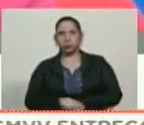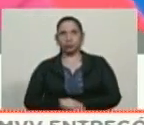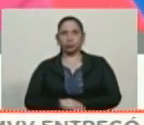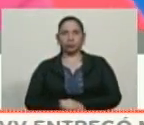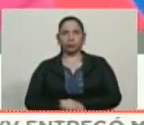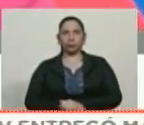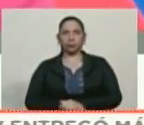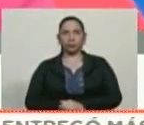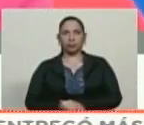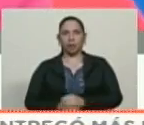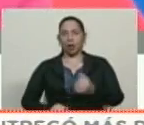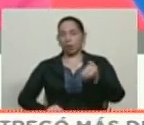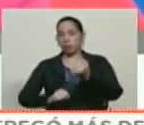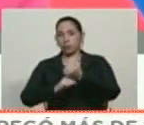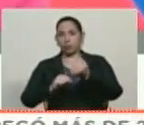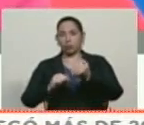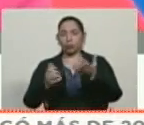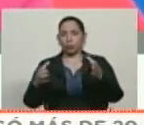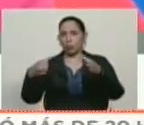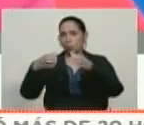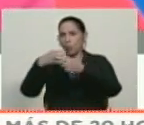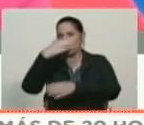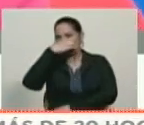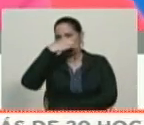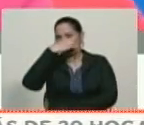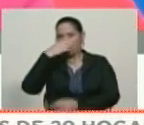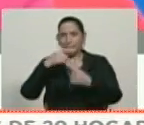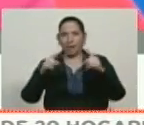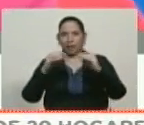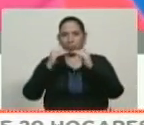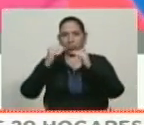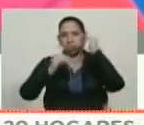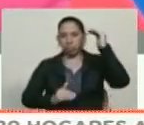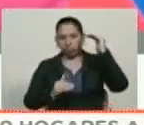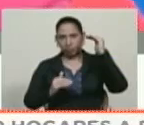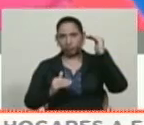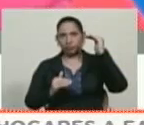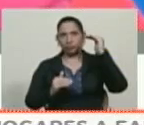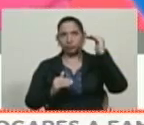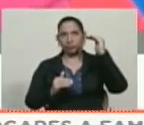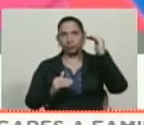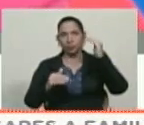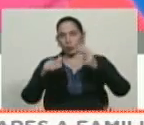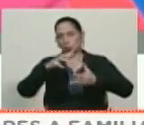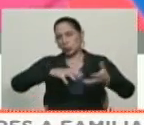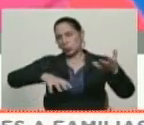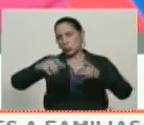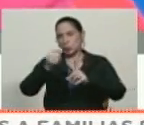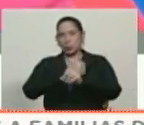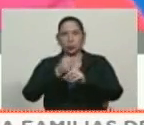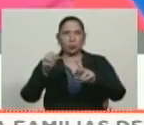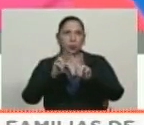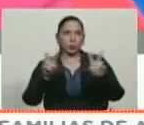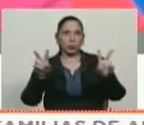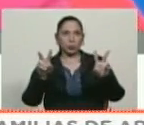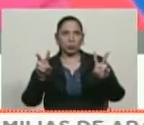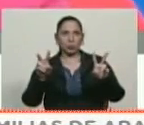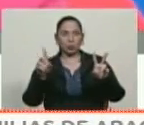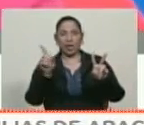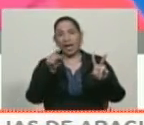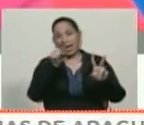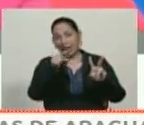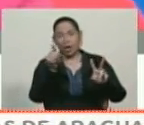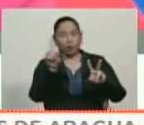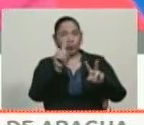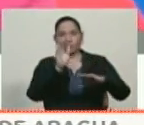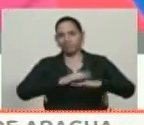extremistas, en apoyo a grupos terroristas, para desestabilizar y para perturbar la paz. Eso no va a ocurrir en Venezuela